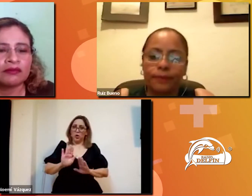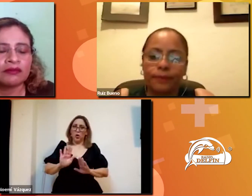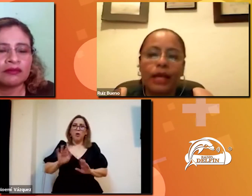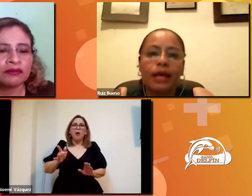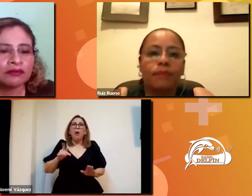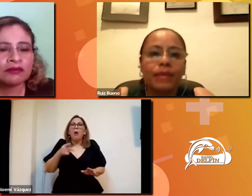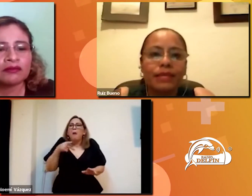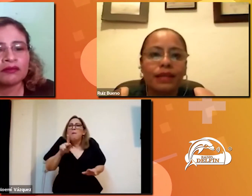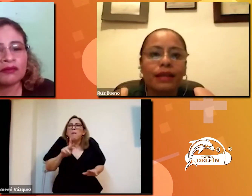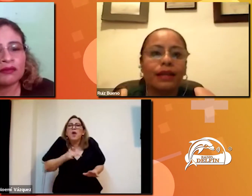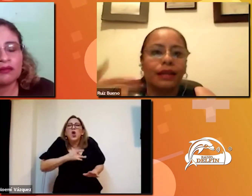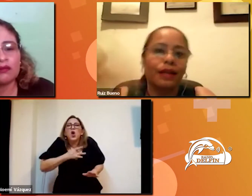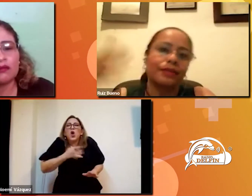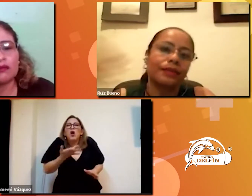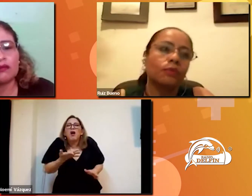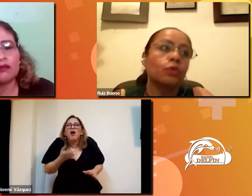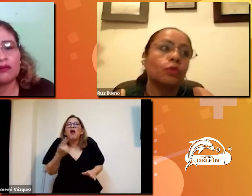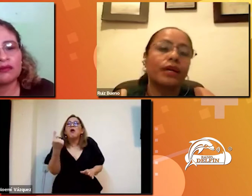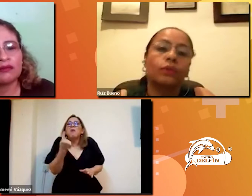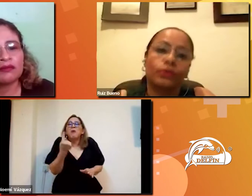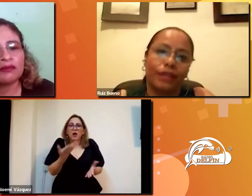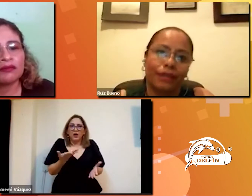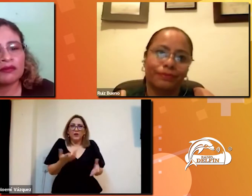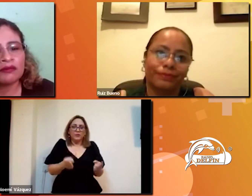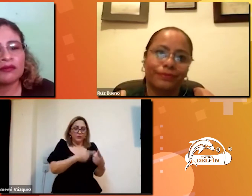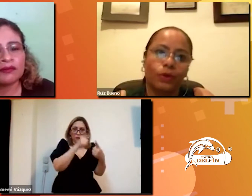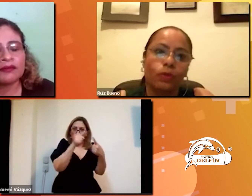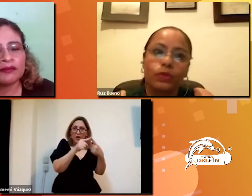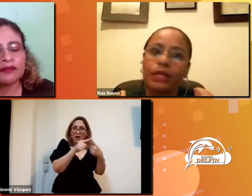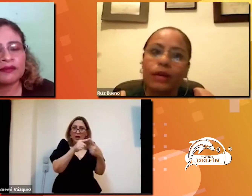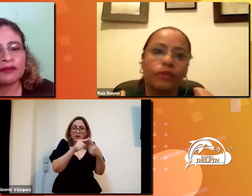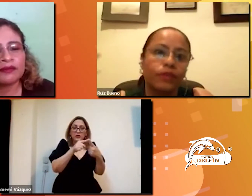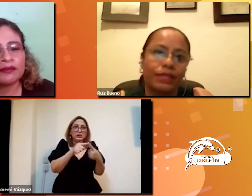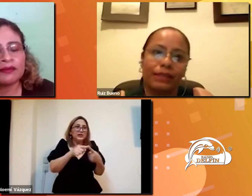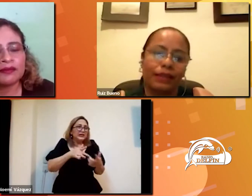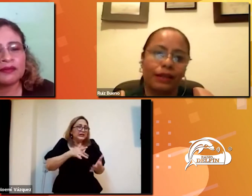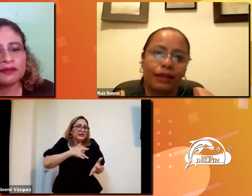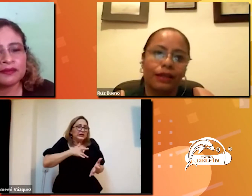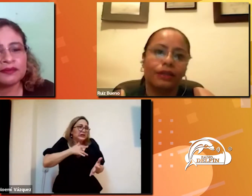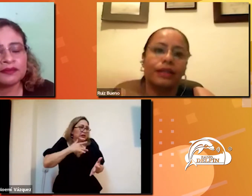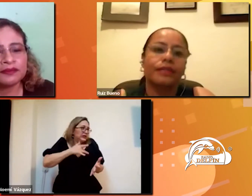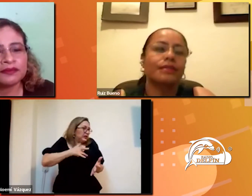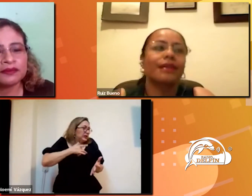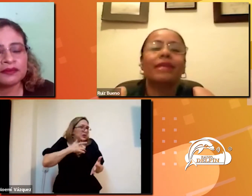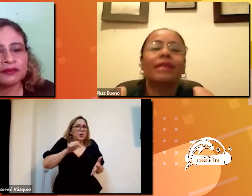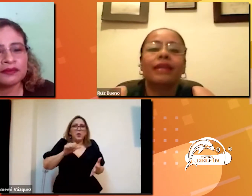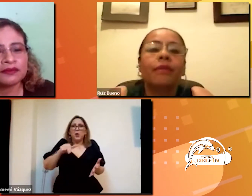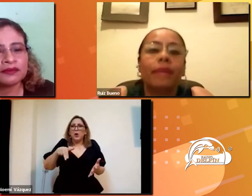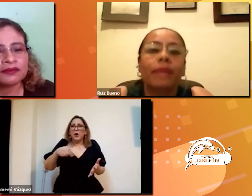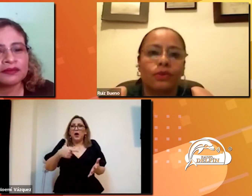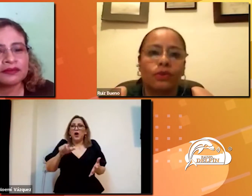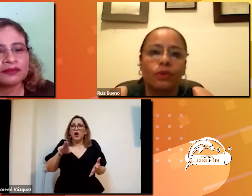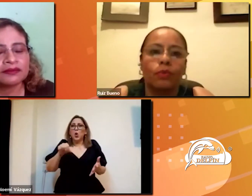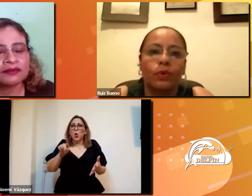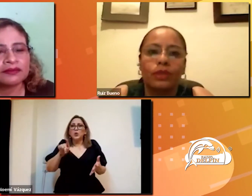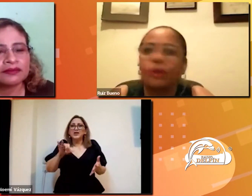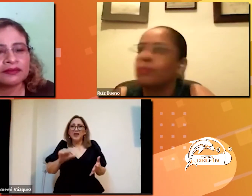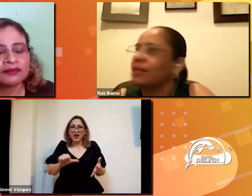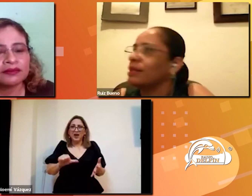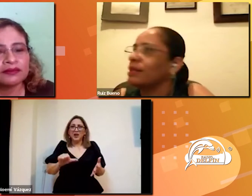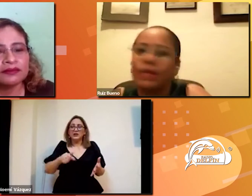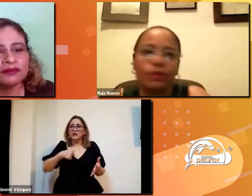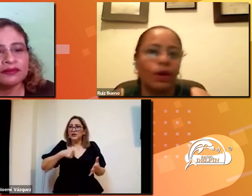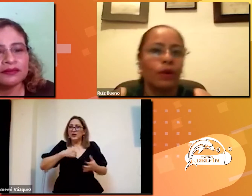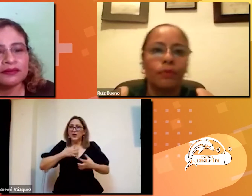sintomatología? Empiezan a sentir mucha angustia, como si algo fuese a pasar. Dicen, me hierve el pecho, como tengo